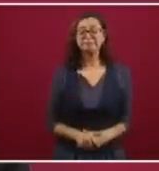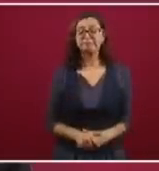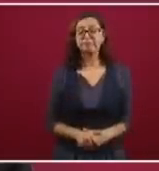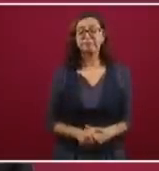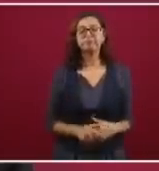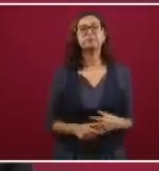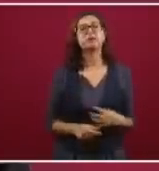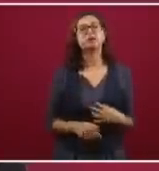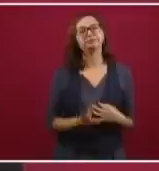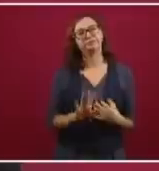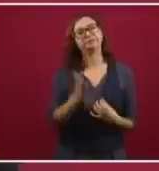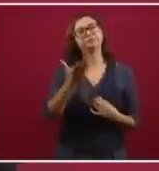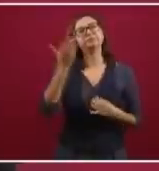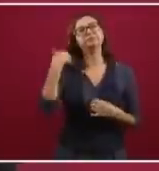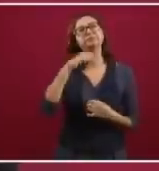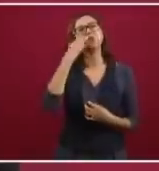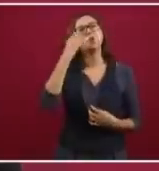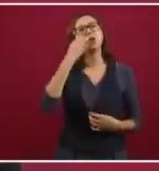ciencias sociales,